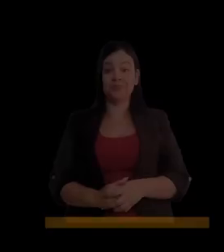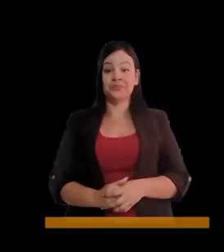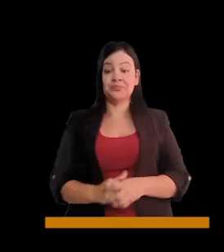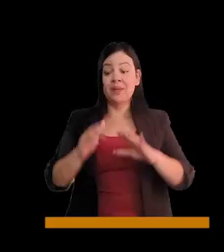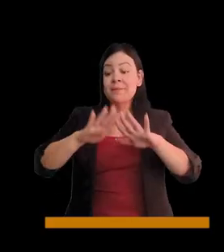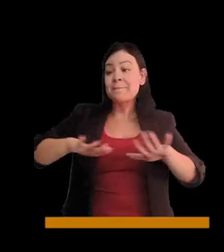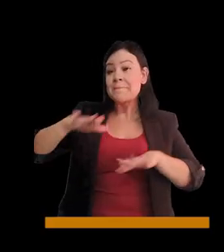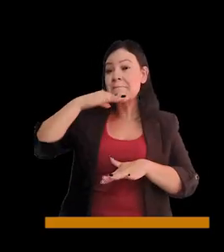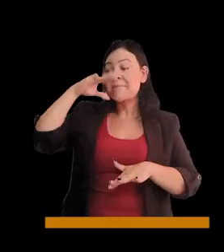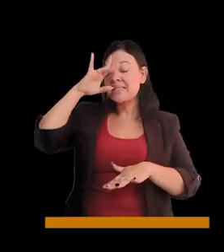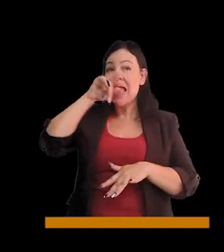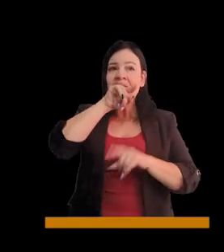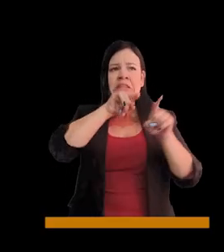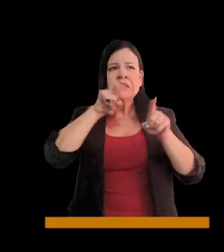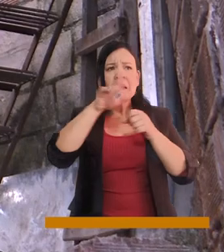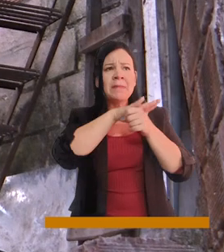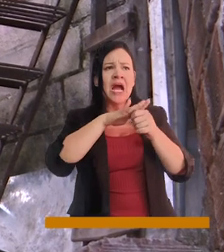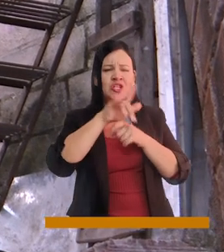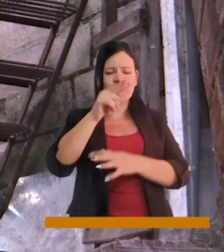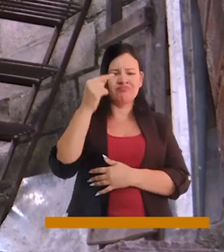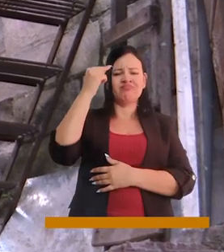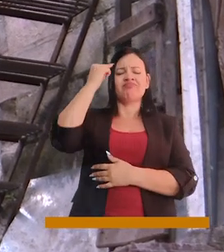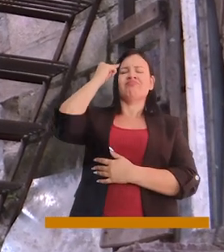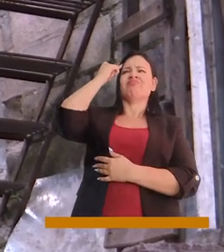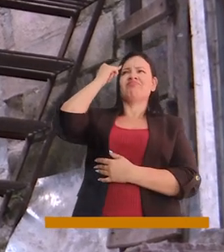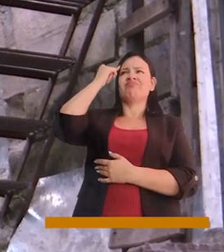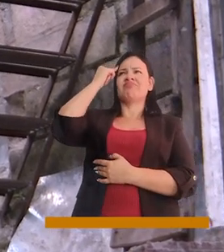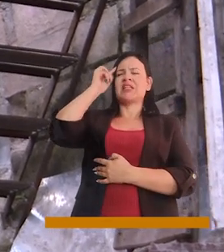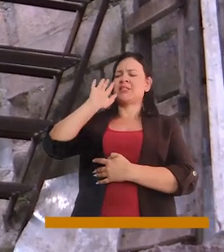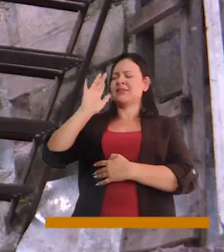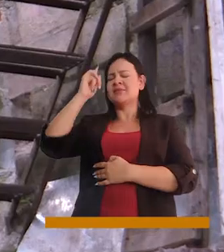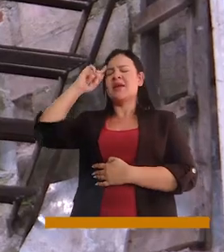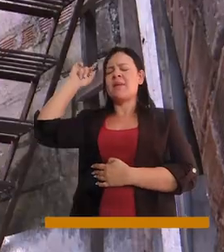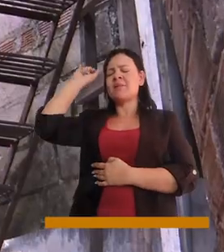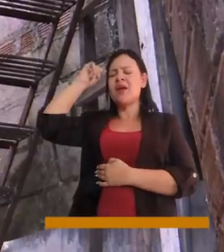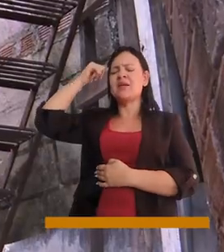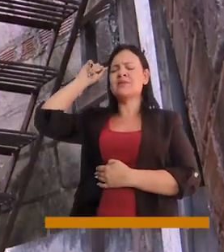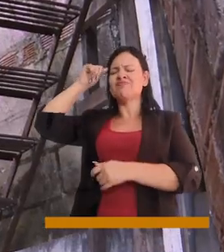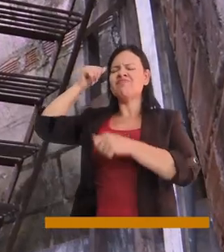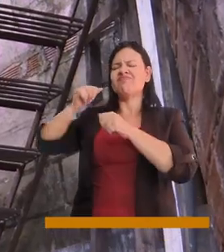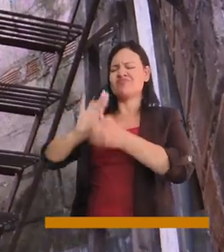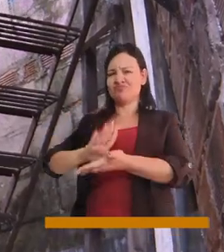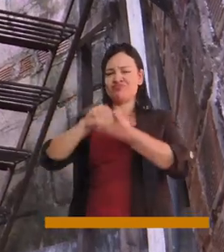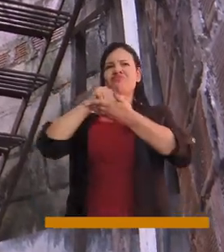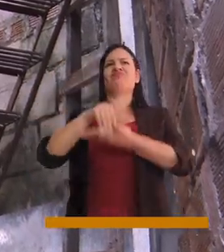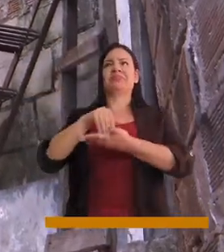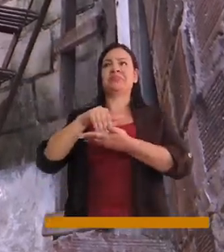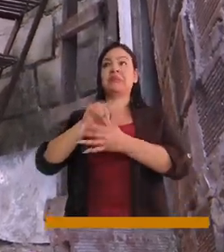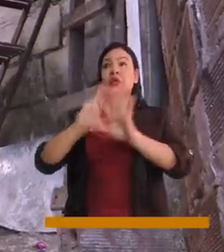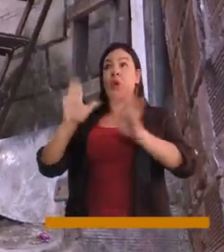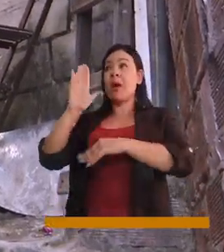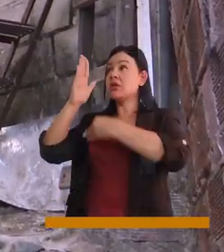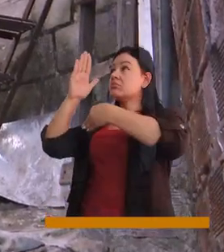13 los barrios de Medellín tienen memoria la resistencia es memoria contra el olvido y ahí sigue la gente con su memoria y la